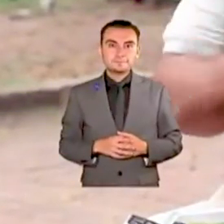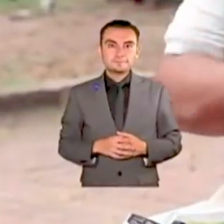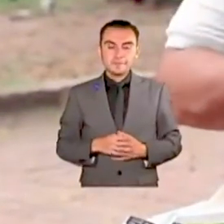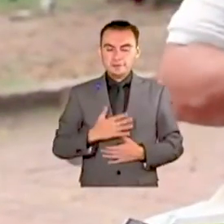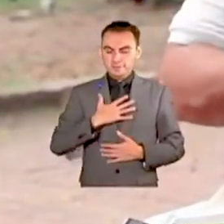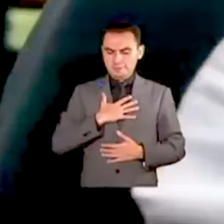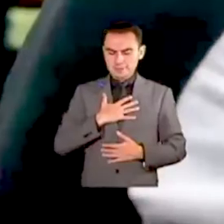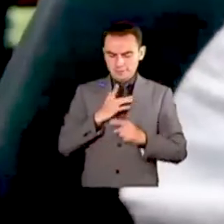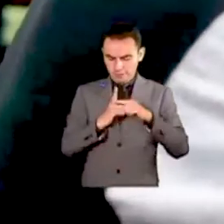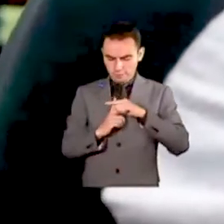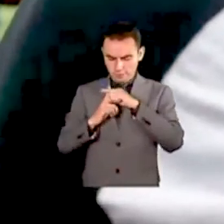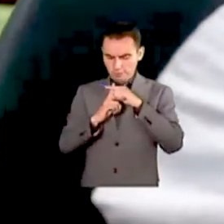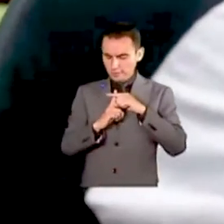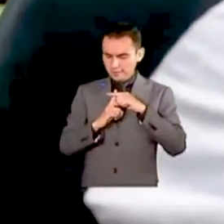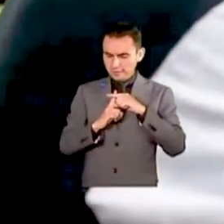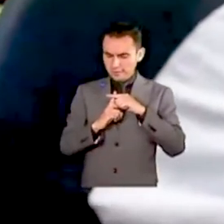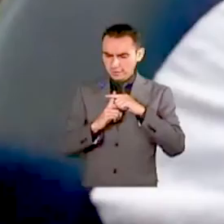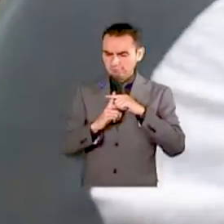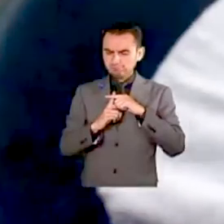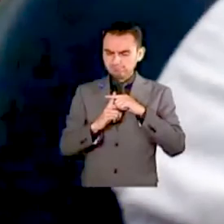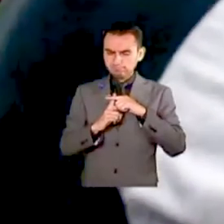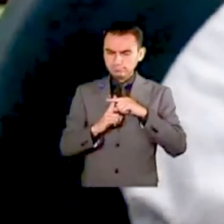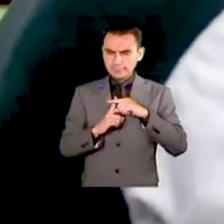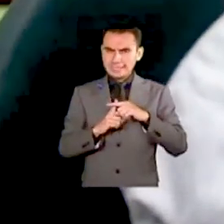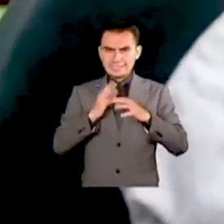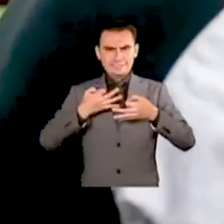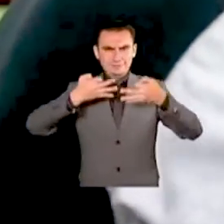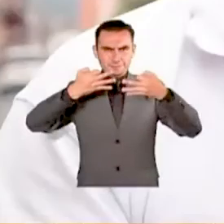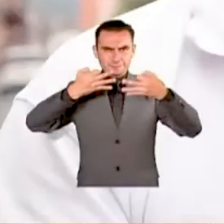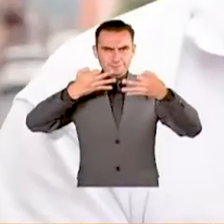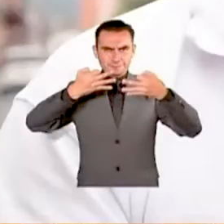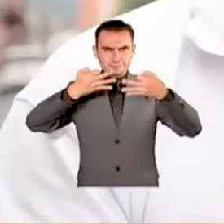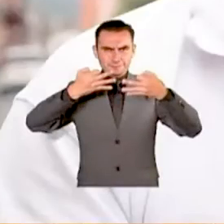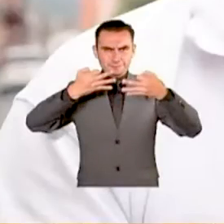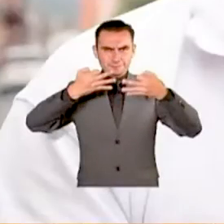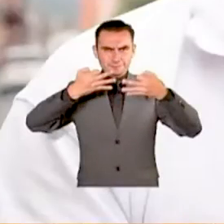la Procuraduría ha sido el eje principal